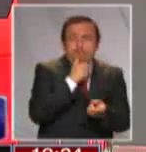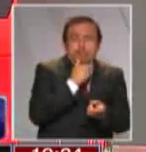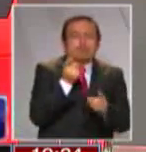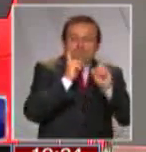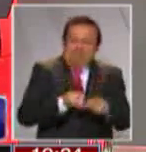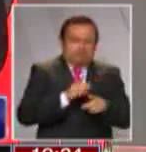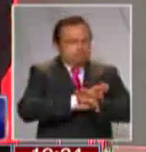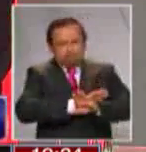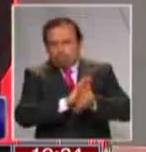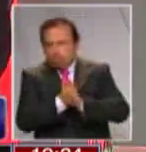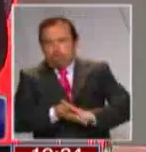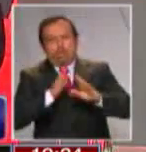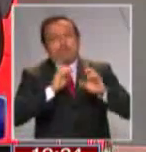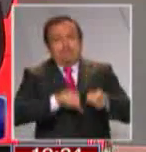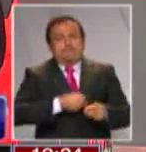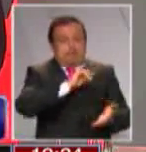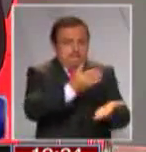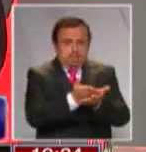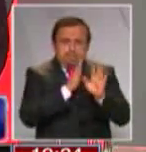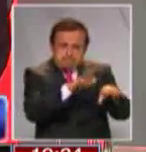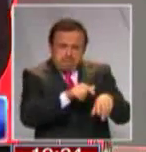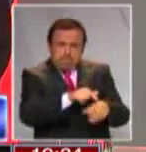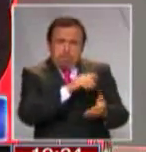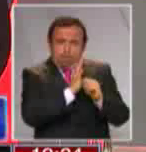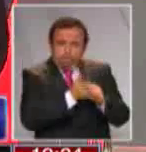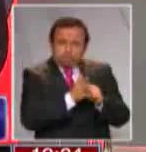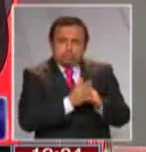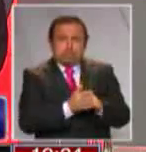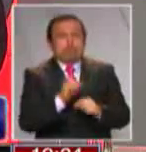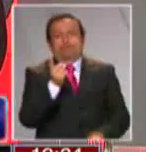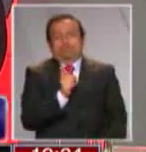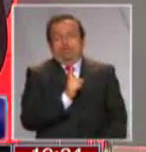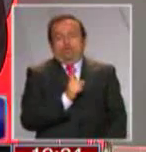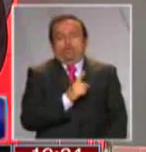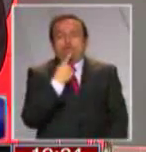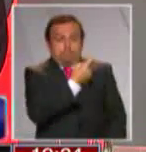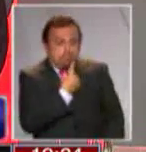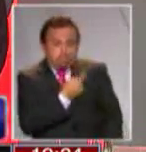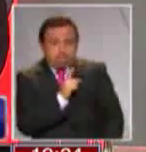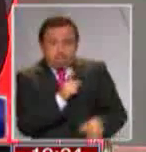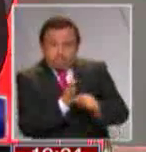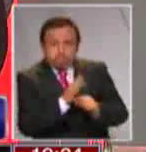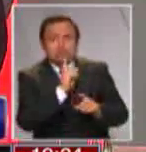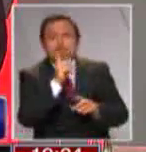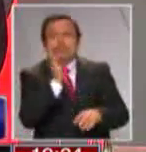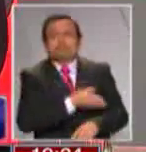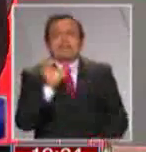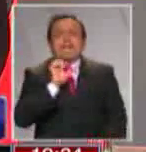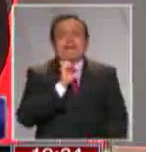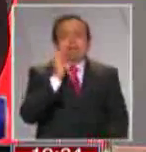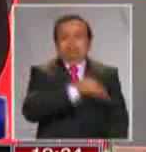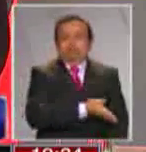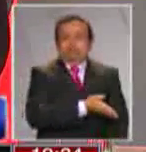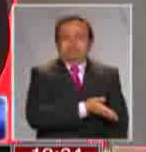absolutamente inentendible. ¿Los jardines van a seguir funcionando? Nosotros esperamos... No, los jardines infantiles ya no están funcionando desde enero